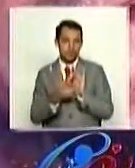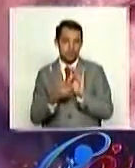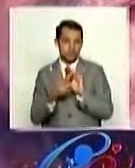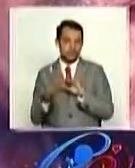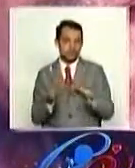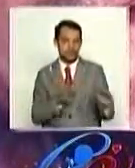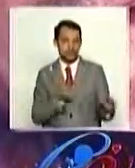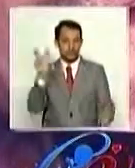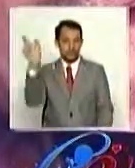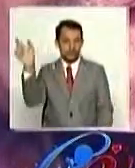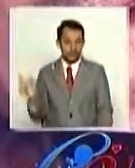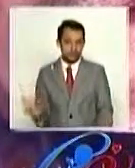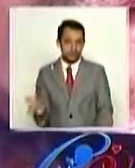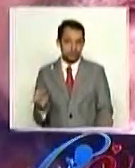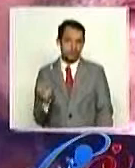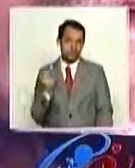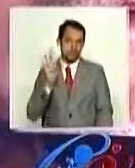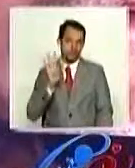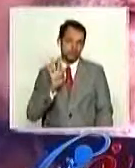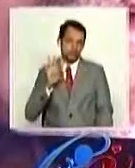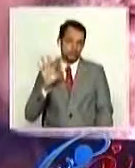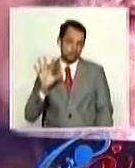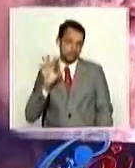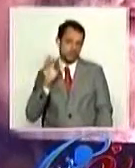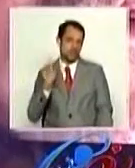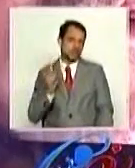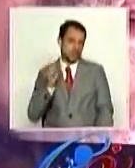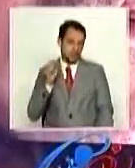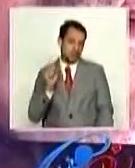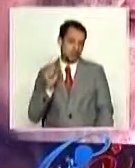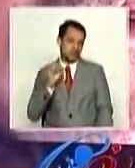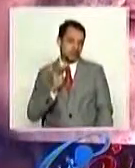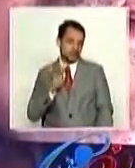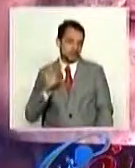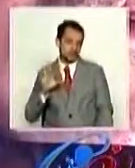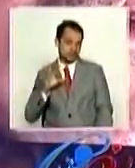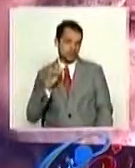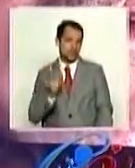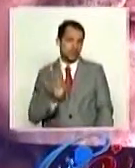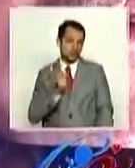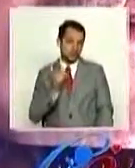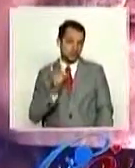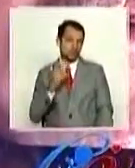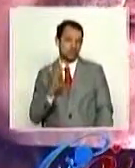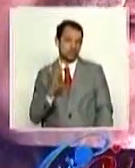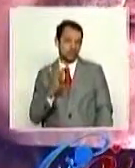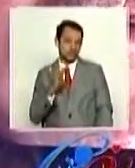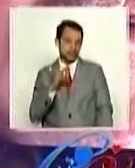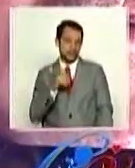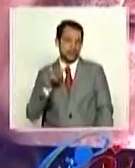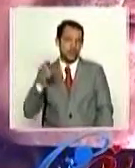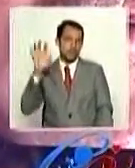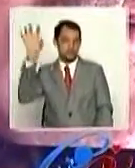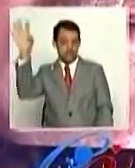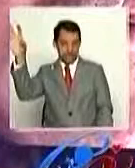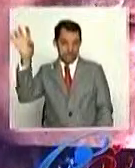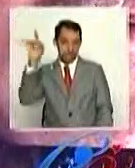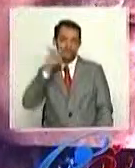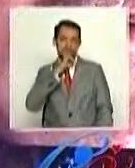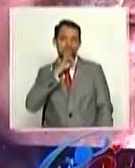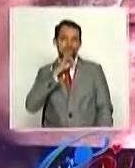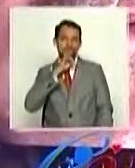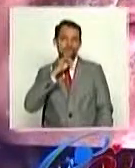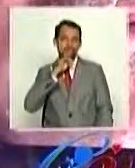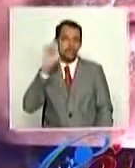es un paciente de unos 45 años aproximadamente, de otro país, venía de